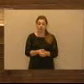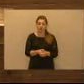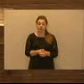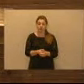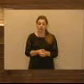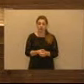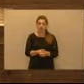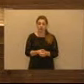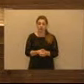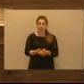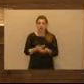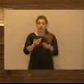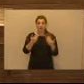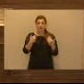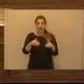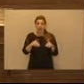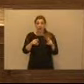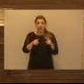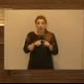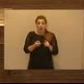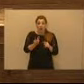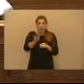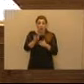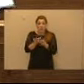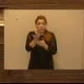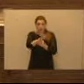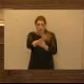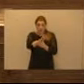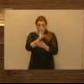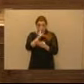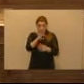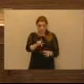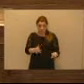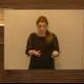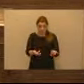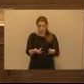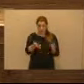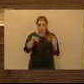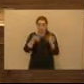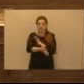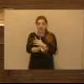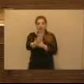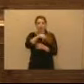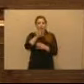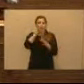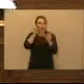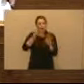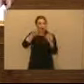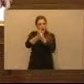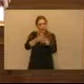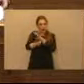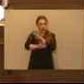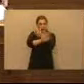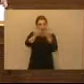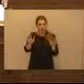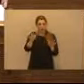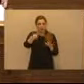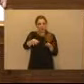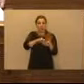a pesar de sus mociones insulsas, llegaremos a esclarecer la verdad de este asunto y, por supuesto,